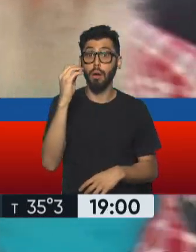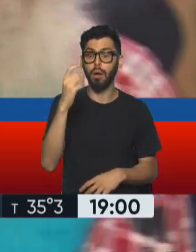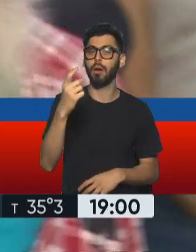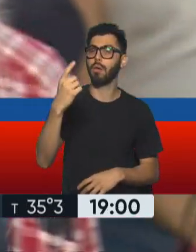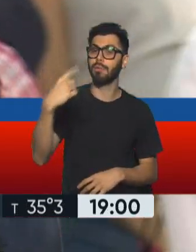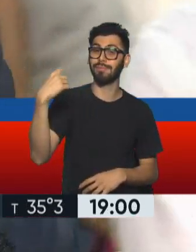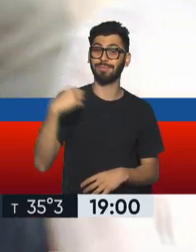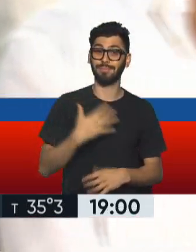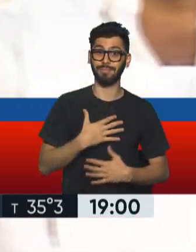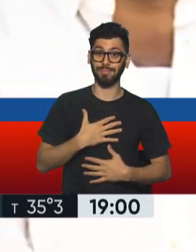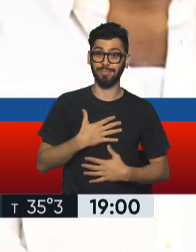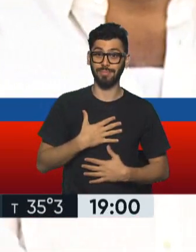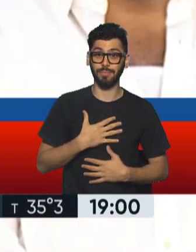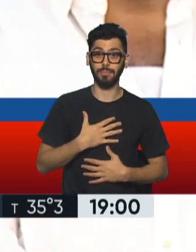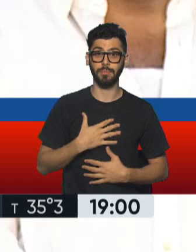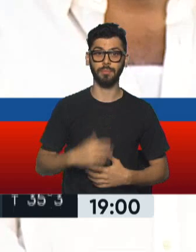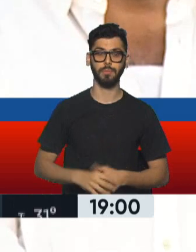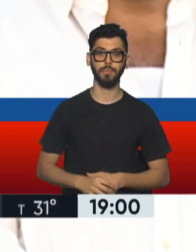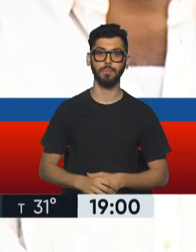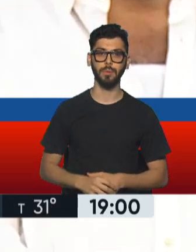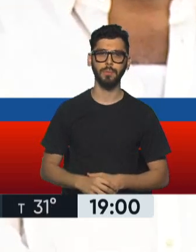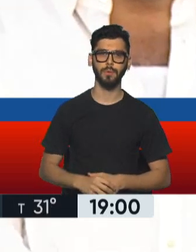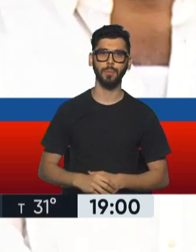entregamos a manos